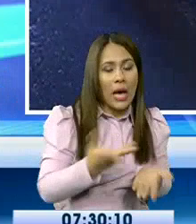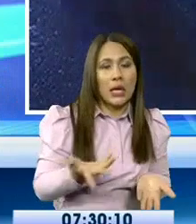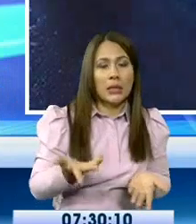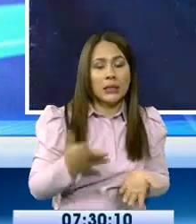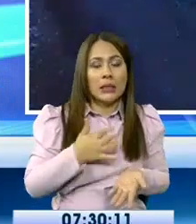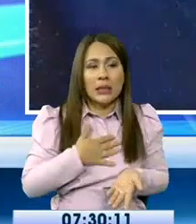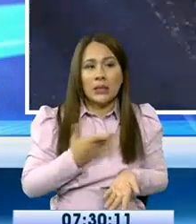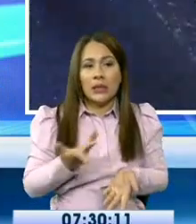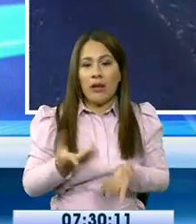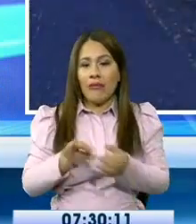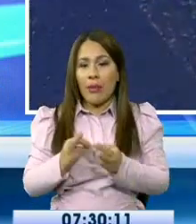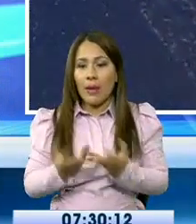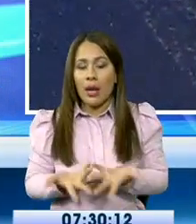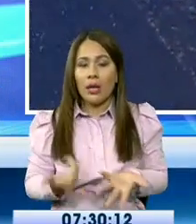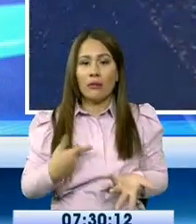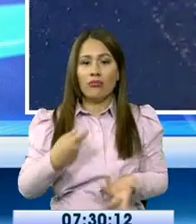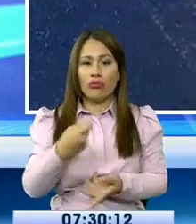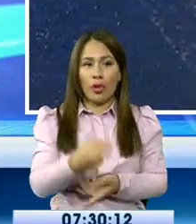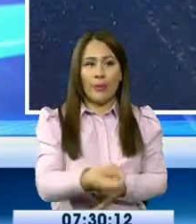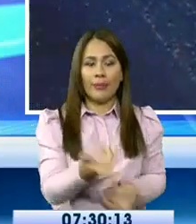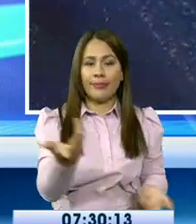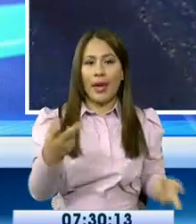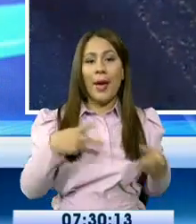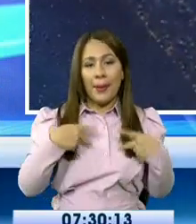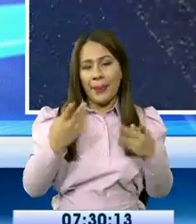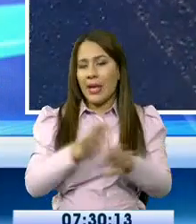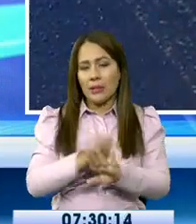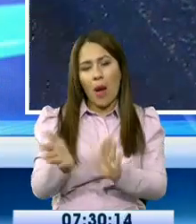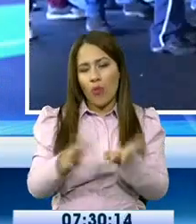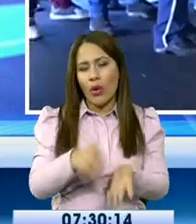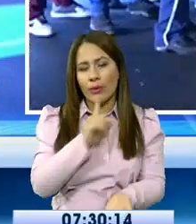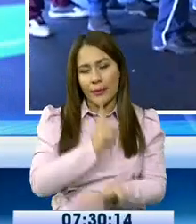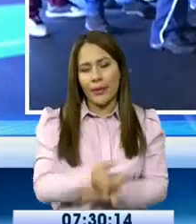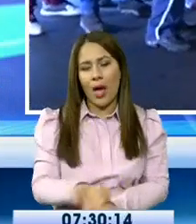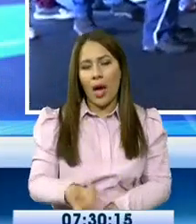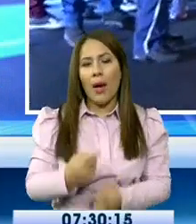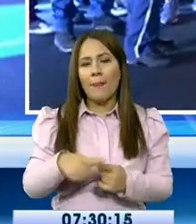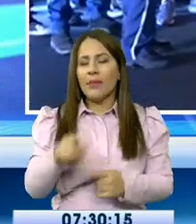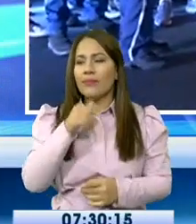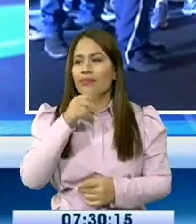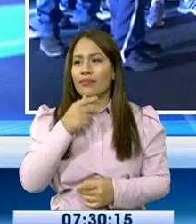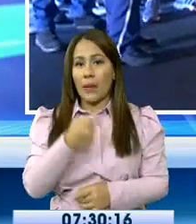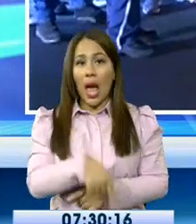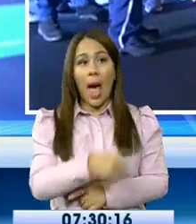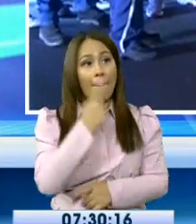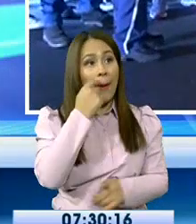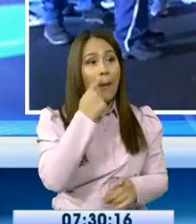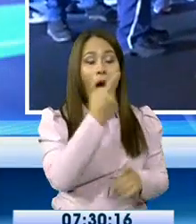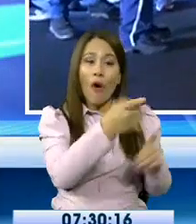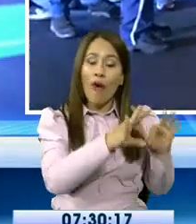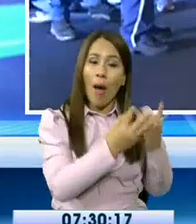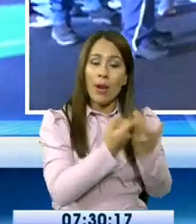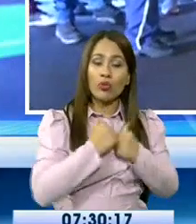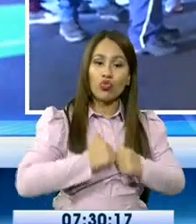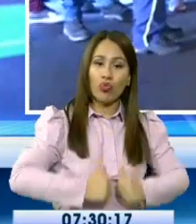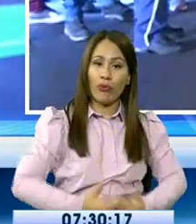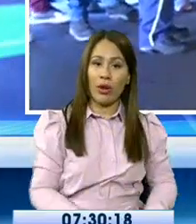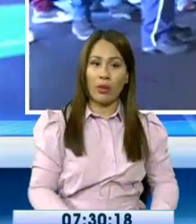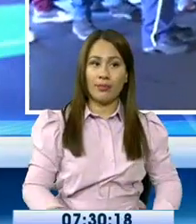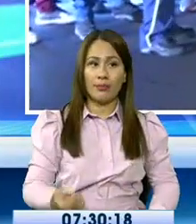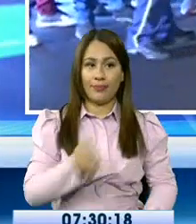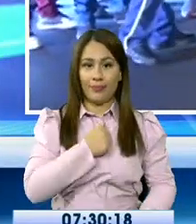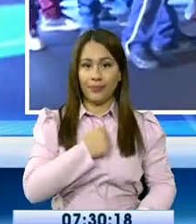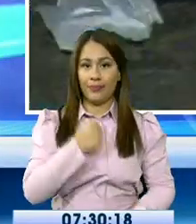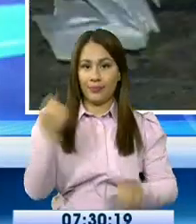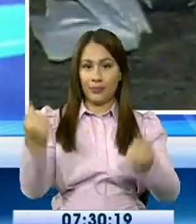aún presentándose no le van a devolver la vida al pobre Ajá. señor. Y el padre de esa familia. Imagínate. ¿Verdad, Luisa? ¿Sabes qué? Sí. El dueño del carro